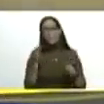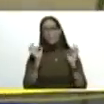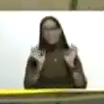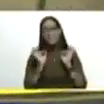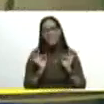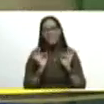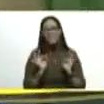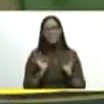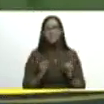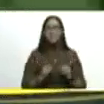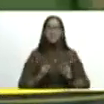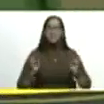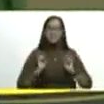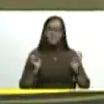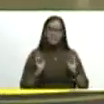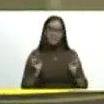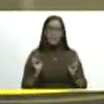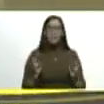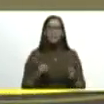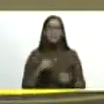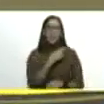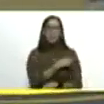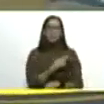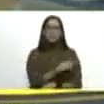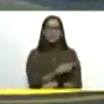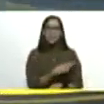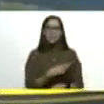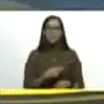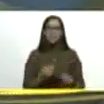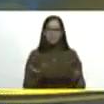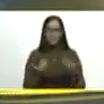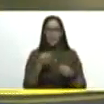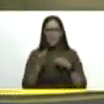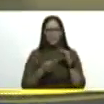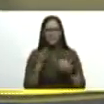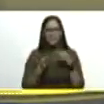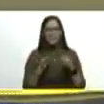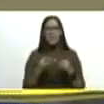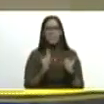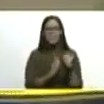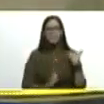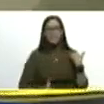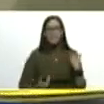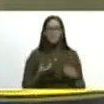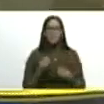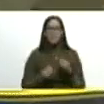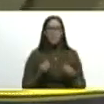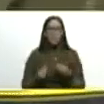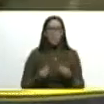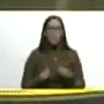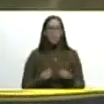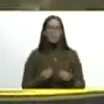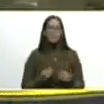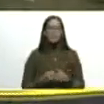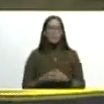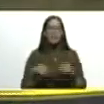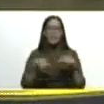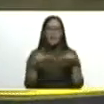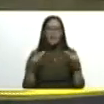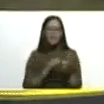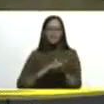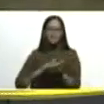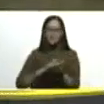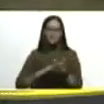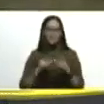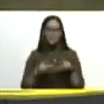estos temas. Aquí estamos en el área ahorita de hospitalización. Gilberto, venos comentando un poco al presidente, más o menos lo que han sido las áreas de recuperación aquí